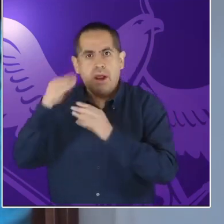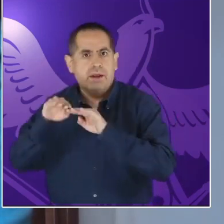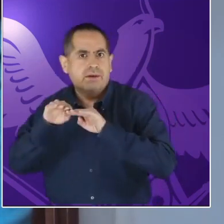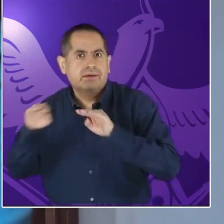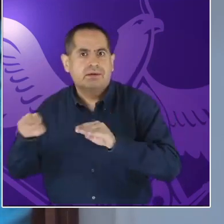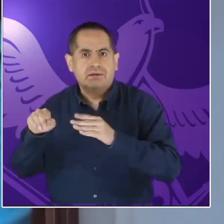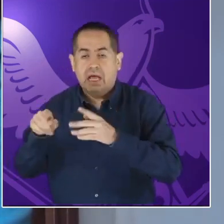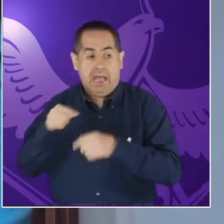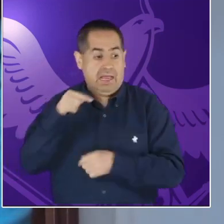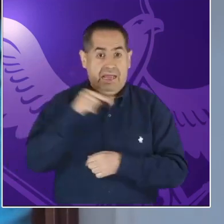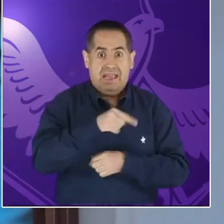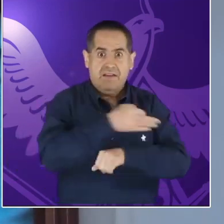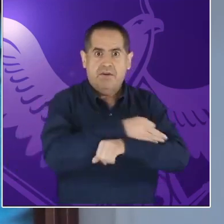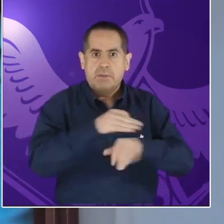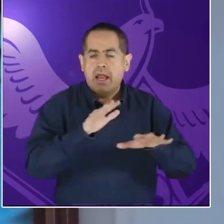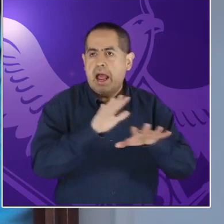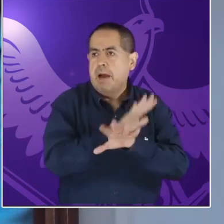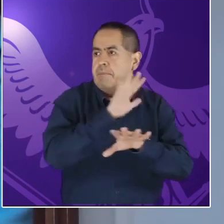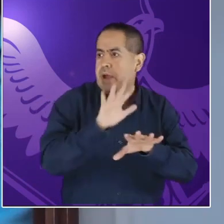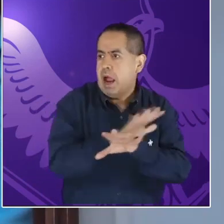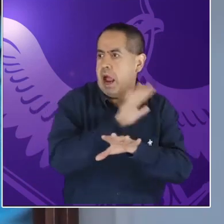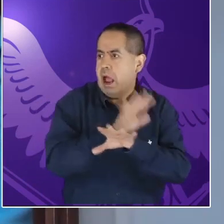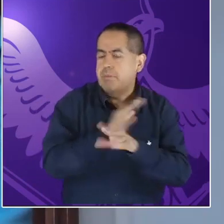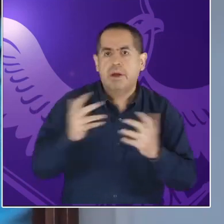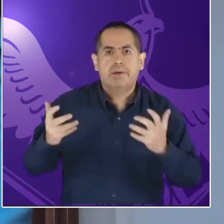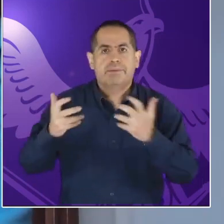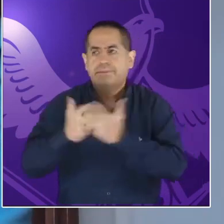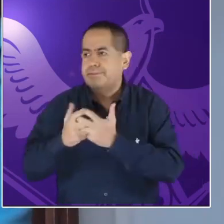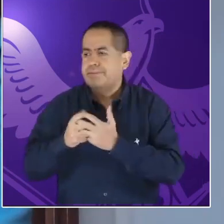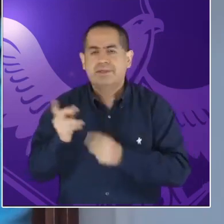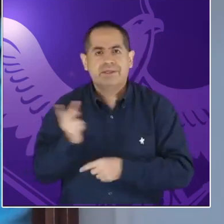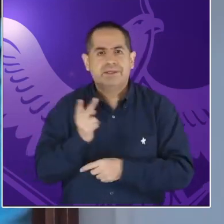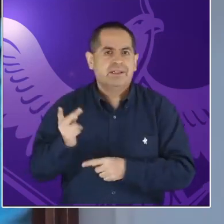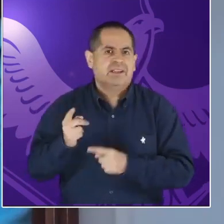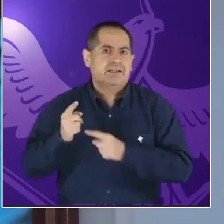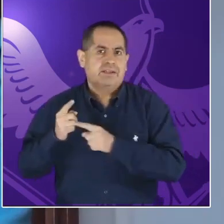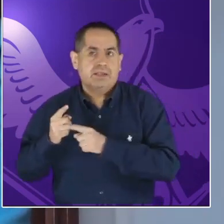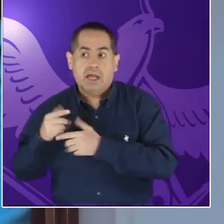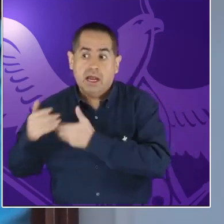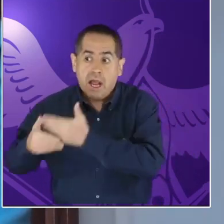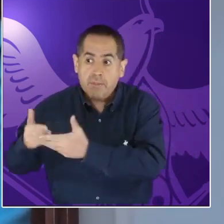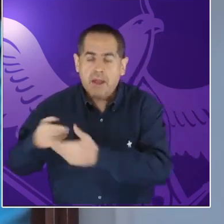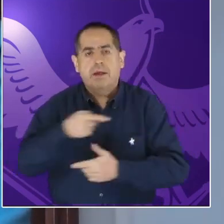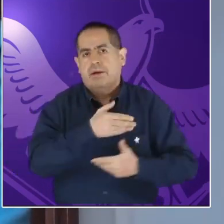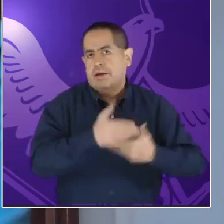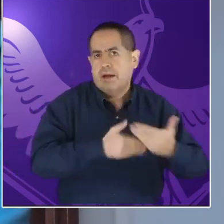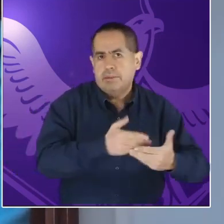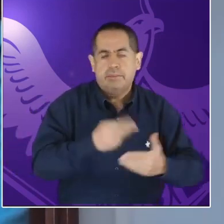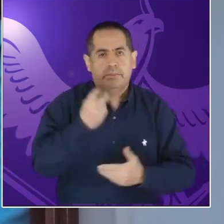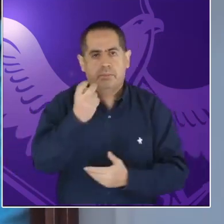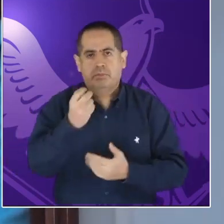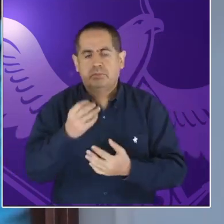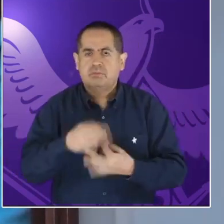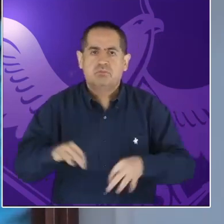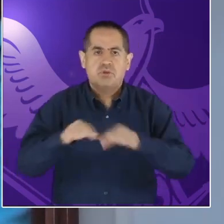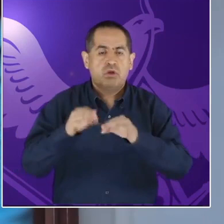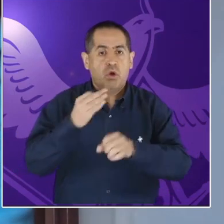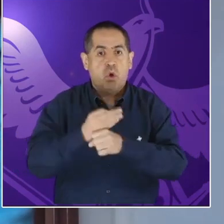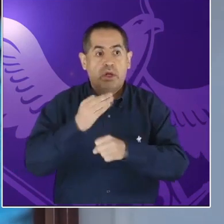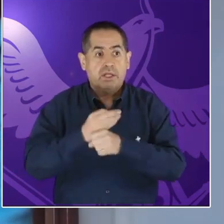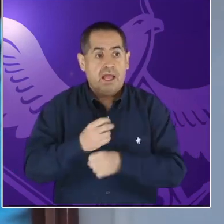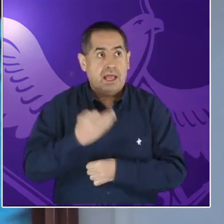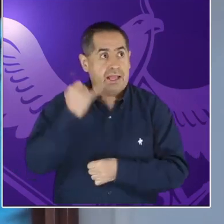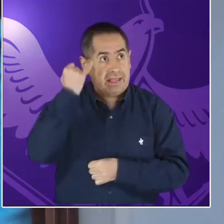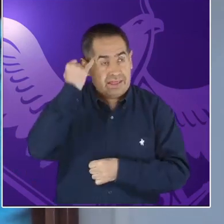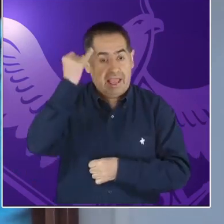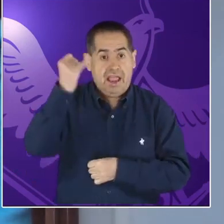largo de las décadas. Es en este contexto entonces que es muy difícil conceptualizar lo